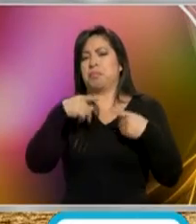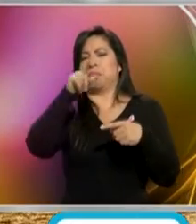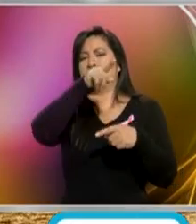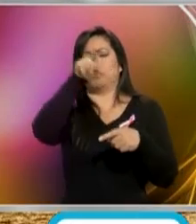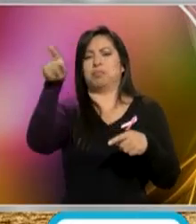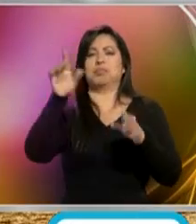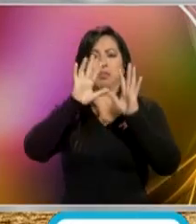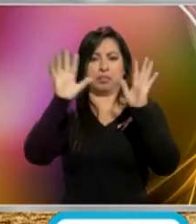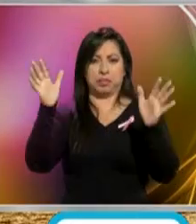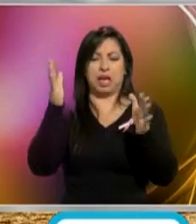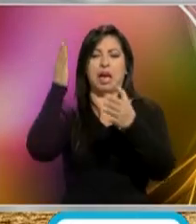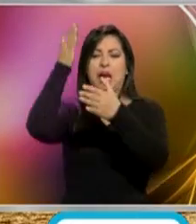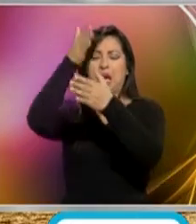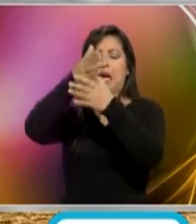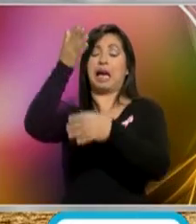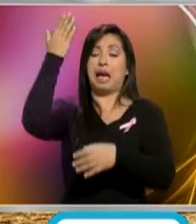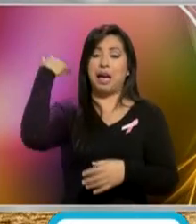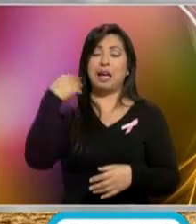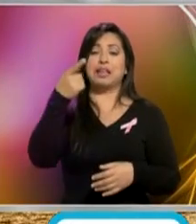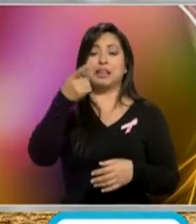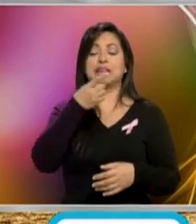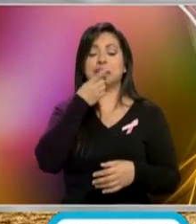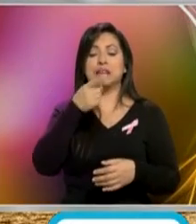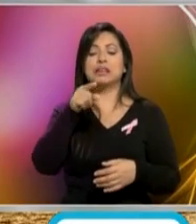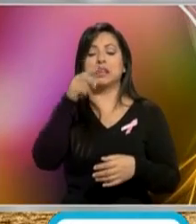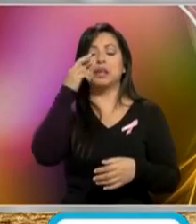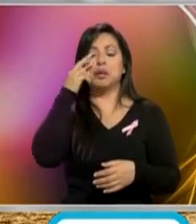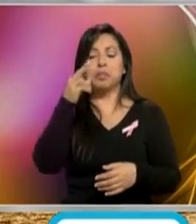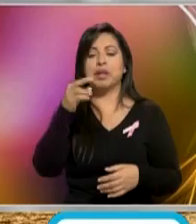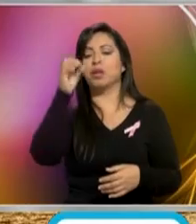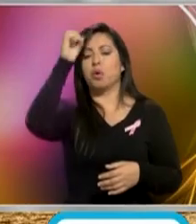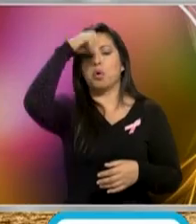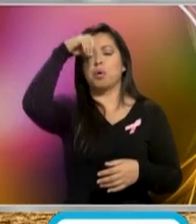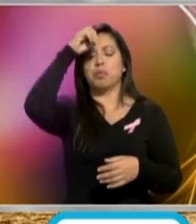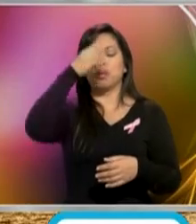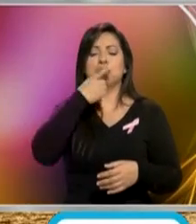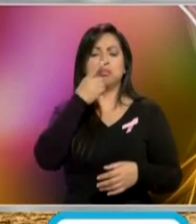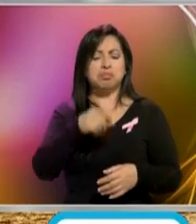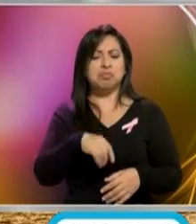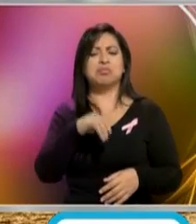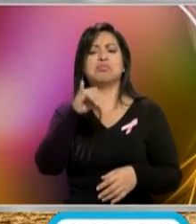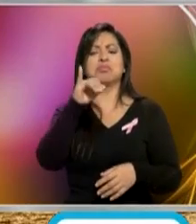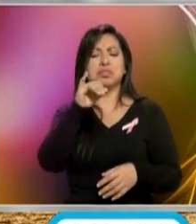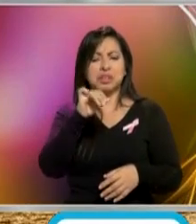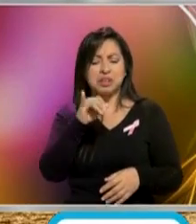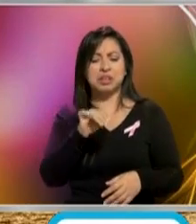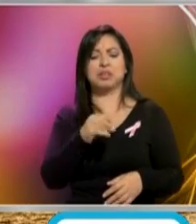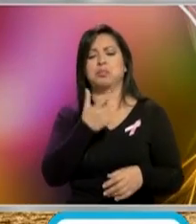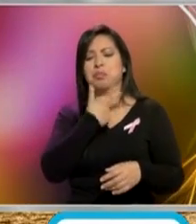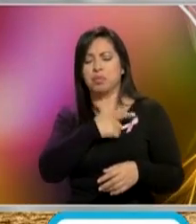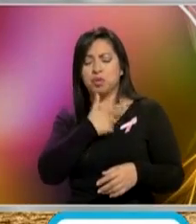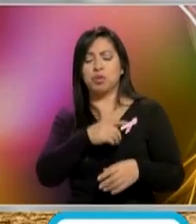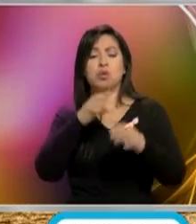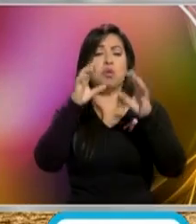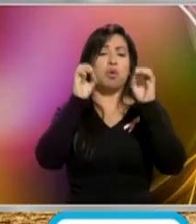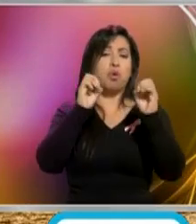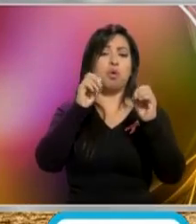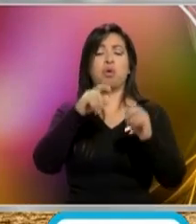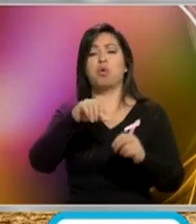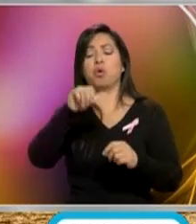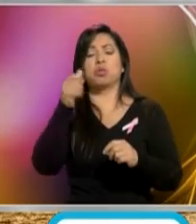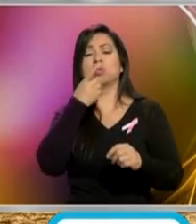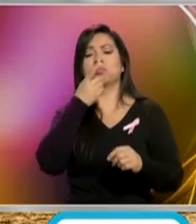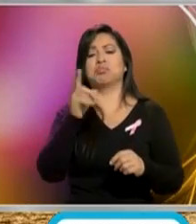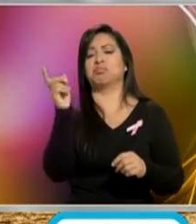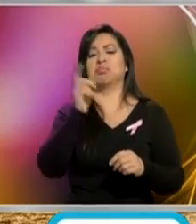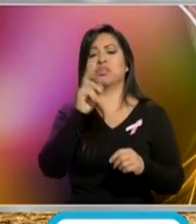del superhotel de lujo, pero que si ves los comentarios vas a ver que 9 de cada 10 dice Claro. nunca te pelan, nunca te hacen caso y si Y son les